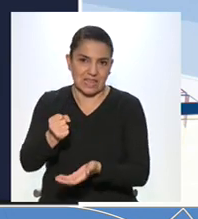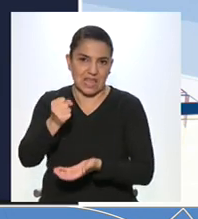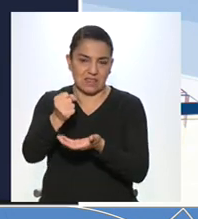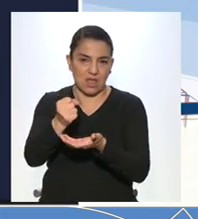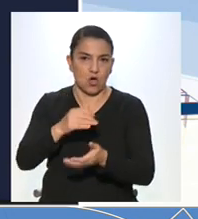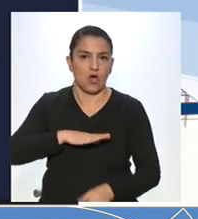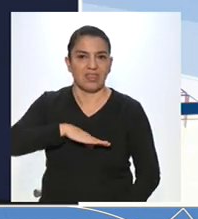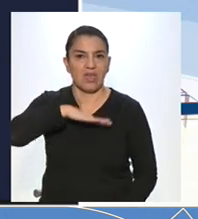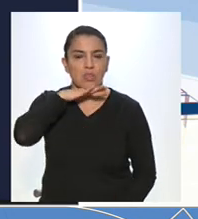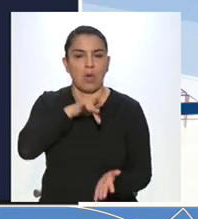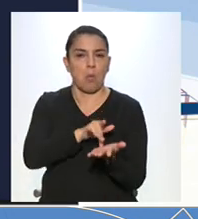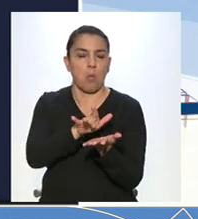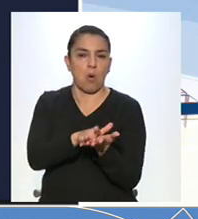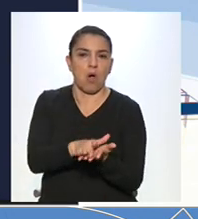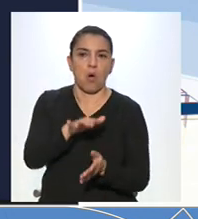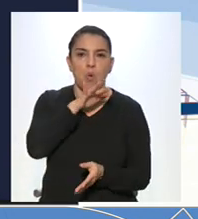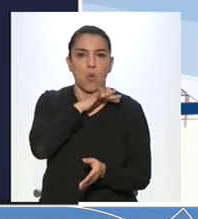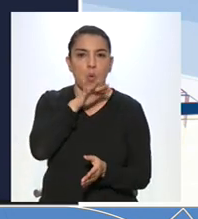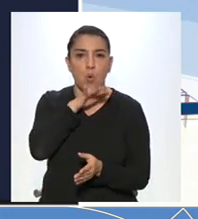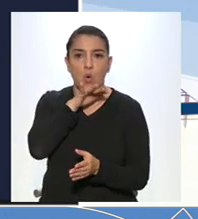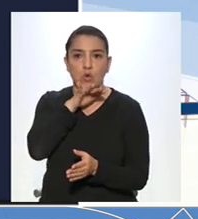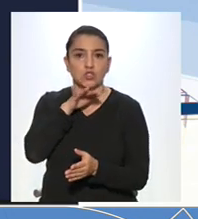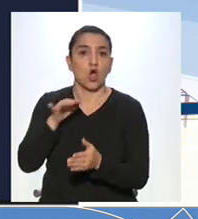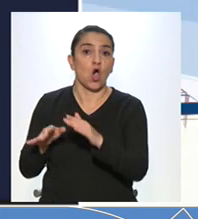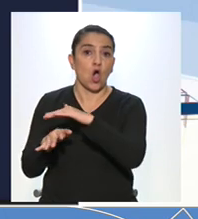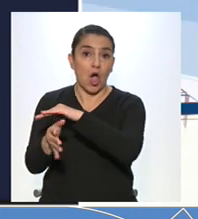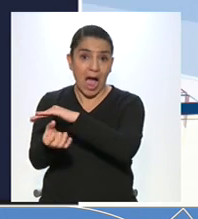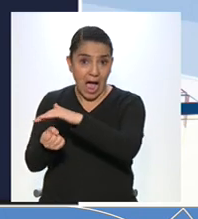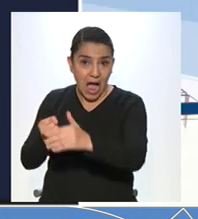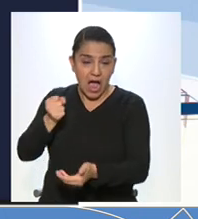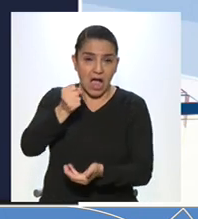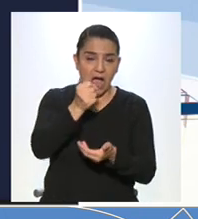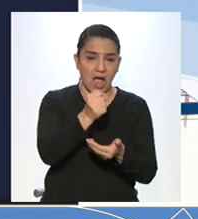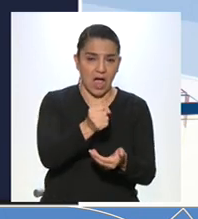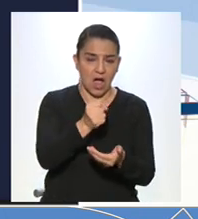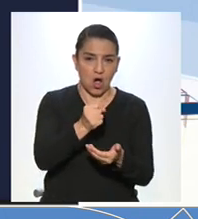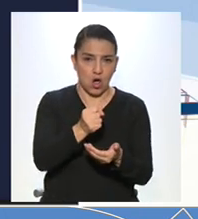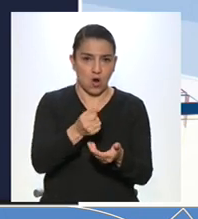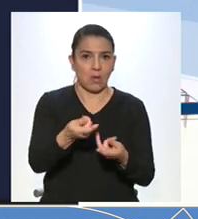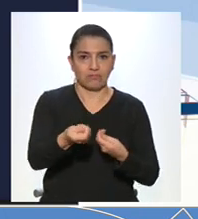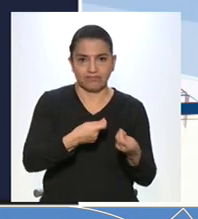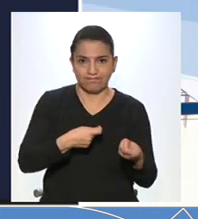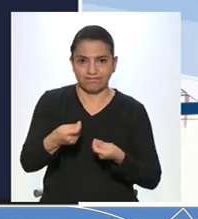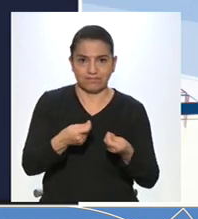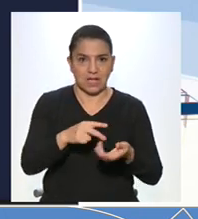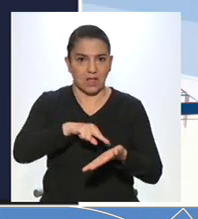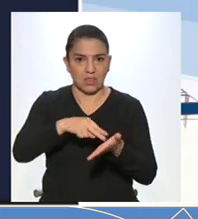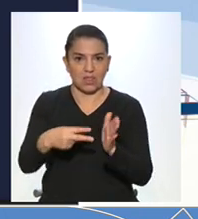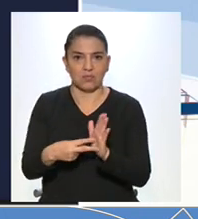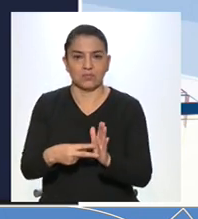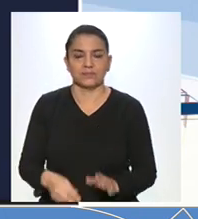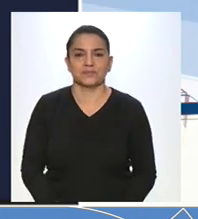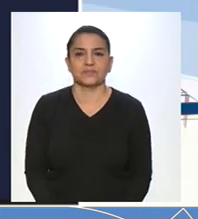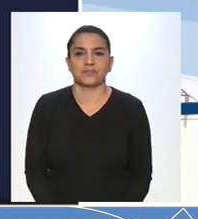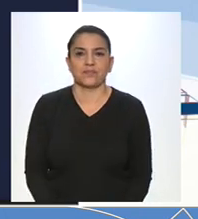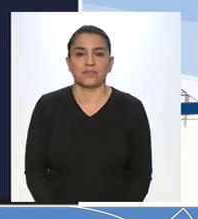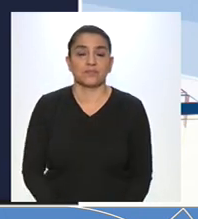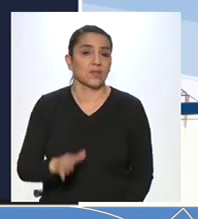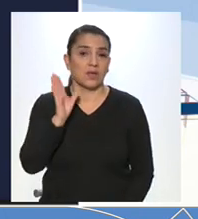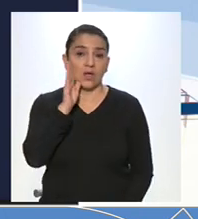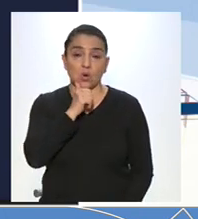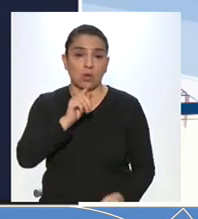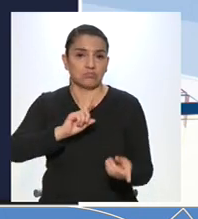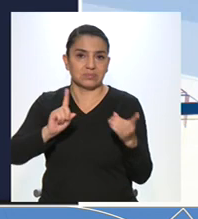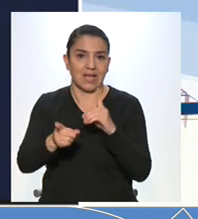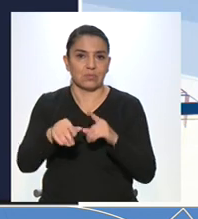endeudamiento y o el uso de los ahorros para amortiguar el deterioro de los ingresos en el curso de la crisis. En tanto no se revierta este fenómeno,